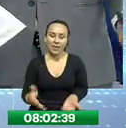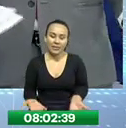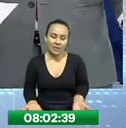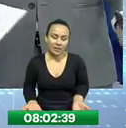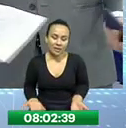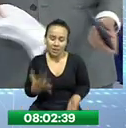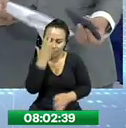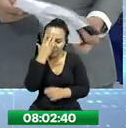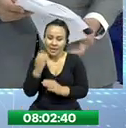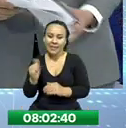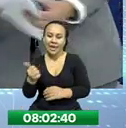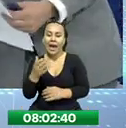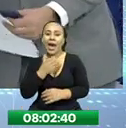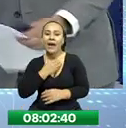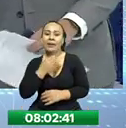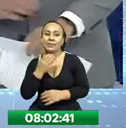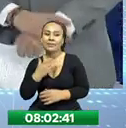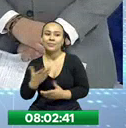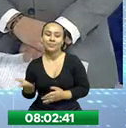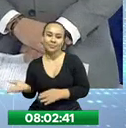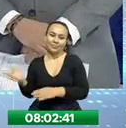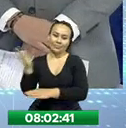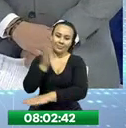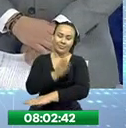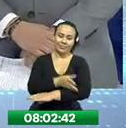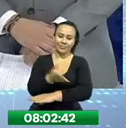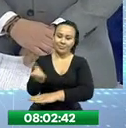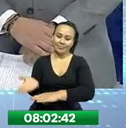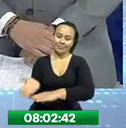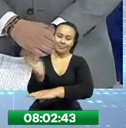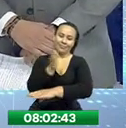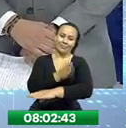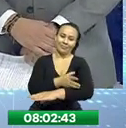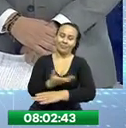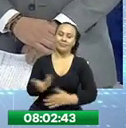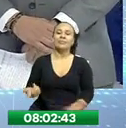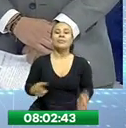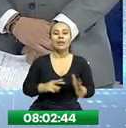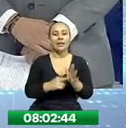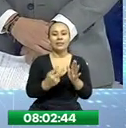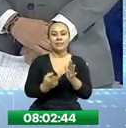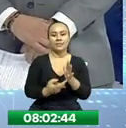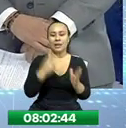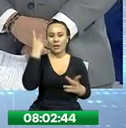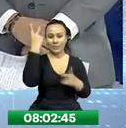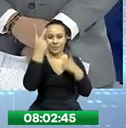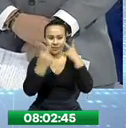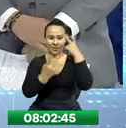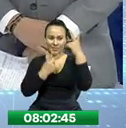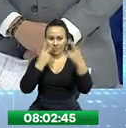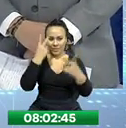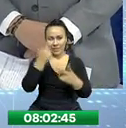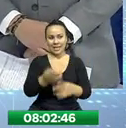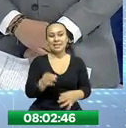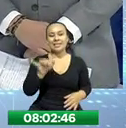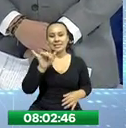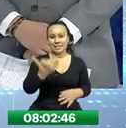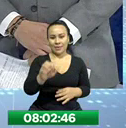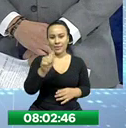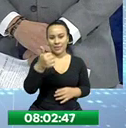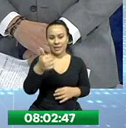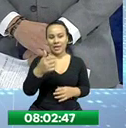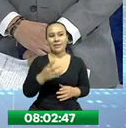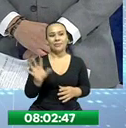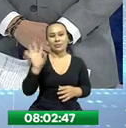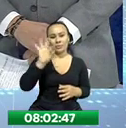Es 10 de agosto, pero recula, lo van a pasar al 9. Se recula. De esa manera el turismo. Ya. El sábado 10 va a